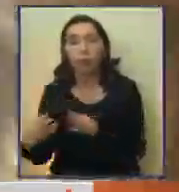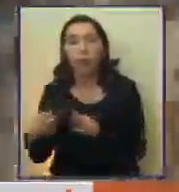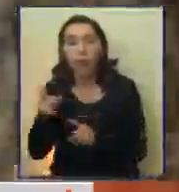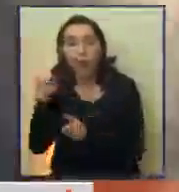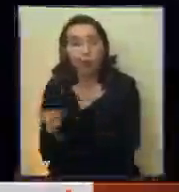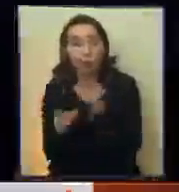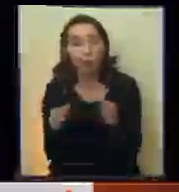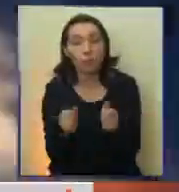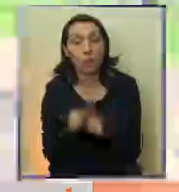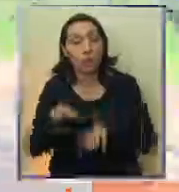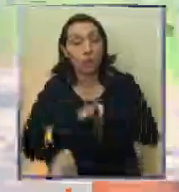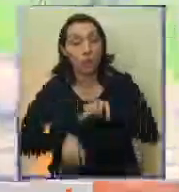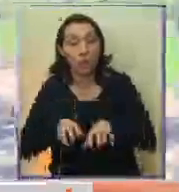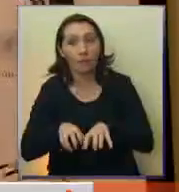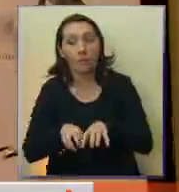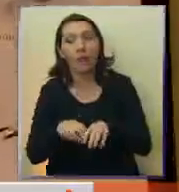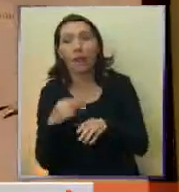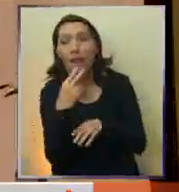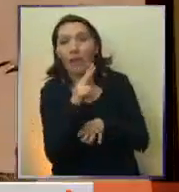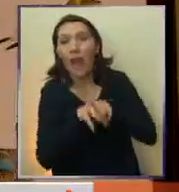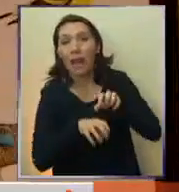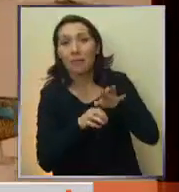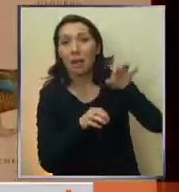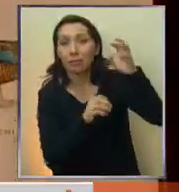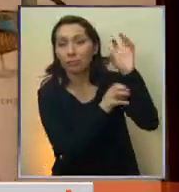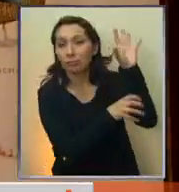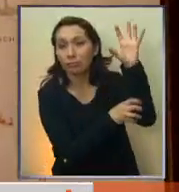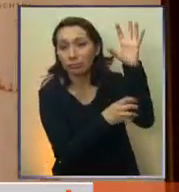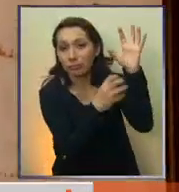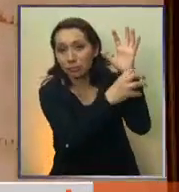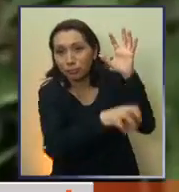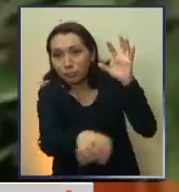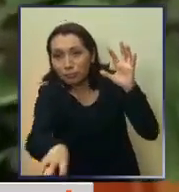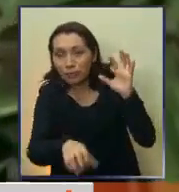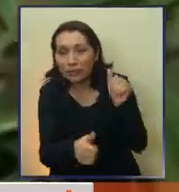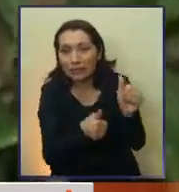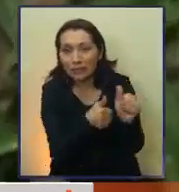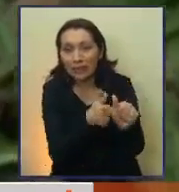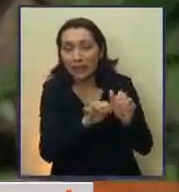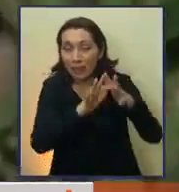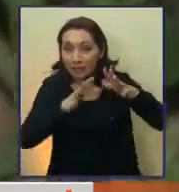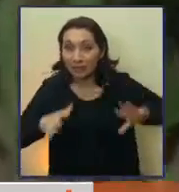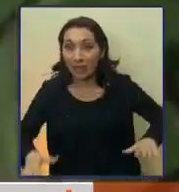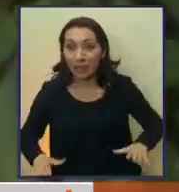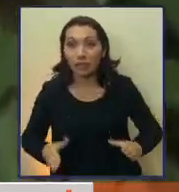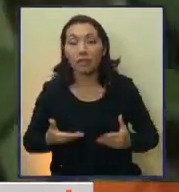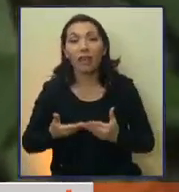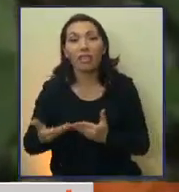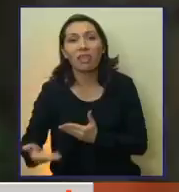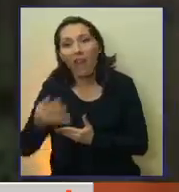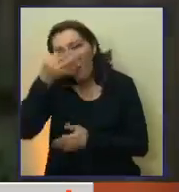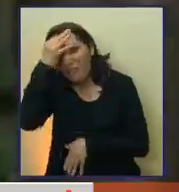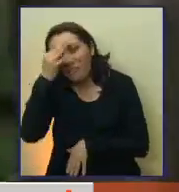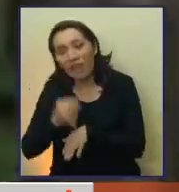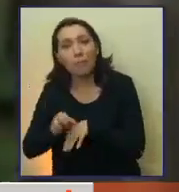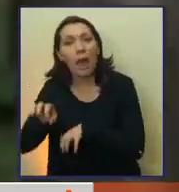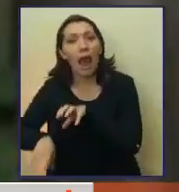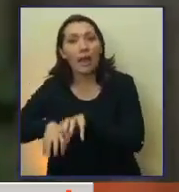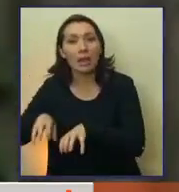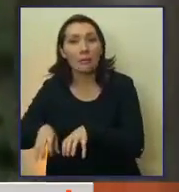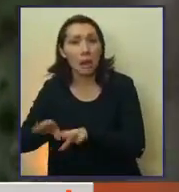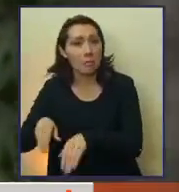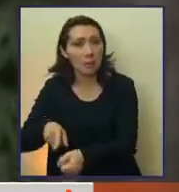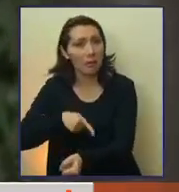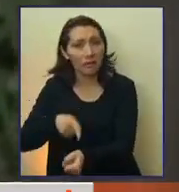personas y sus mascotas con los ejemplares que habitan las cercanías del cerro manquehue ellos transmiten sus enfermedades animales de su misma familia